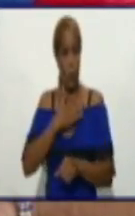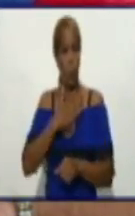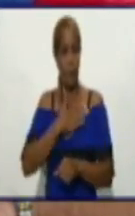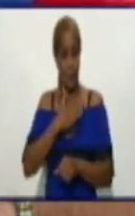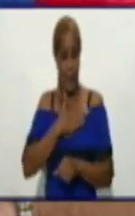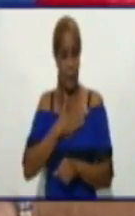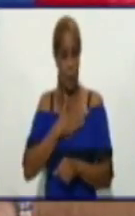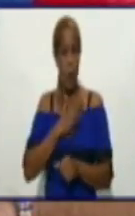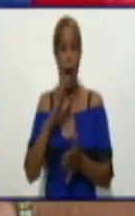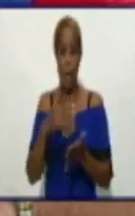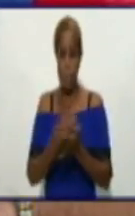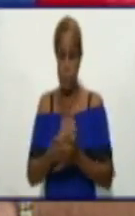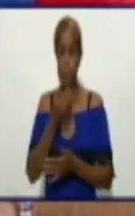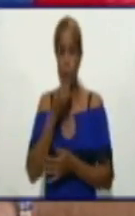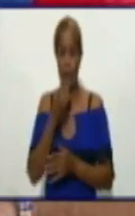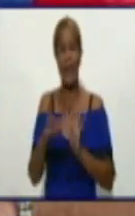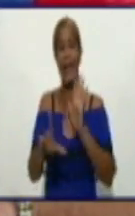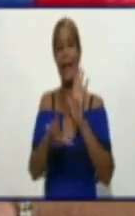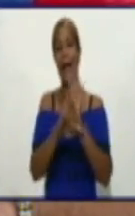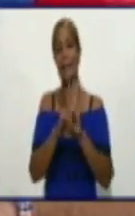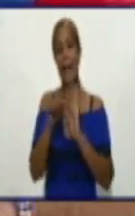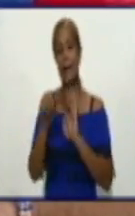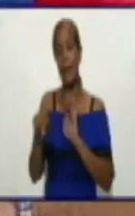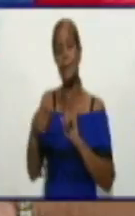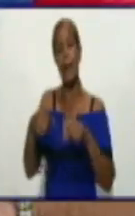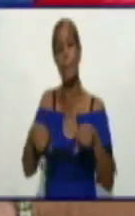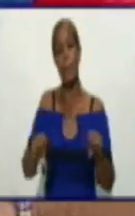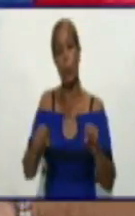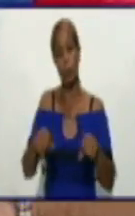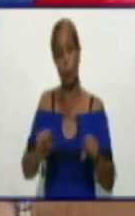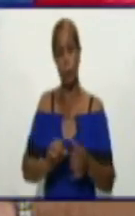requisitos que más adelante voy a explicar en las diferentes etapas. Es decir,